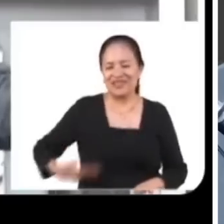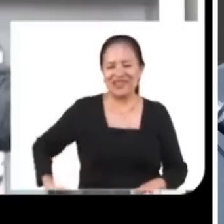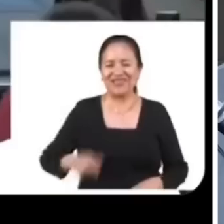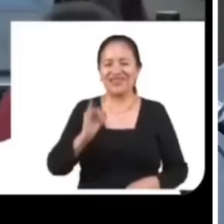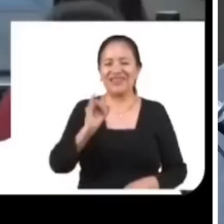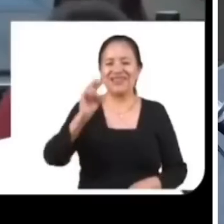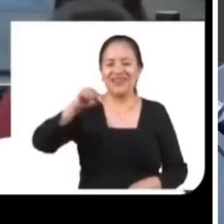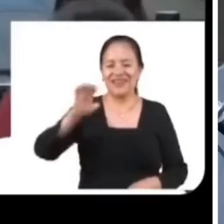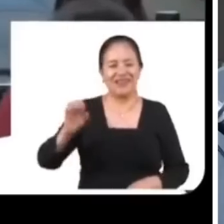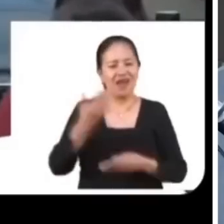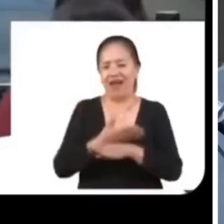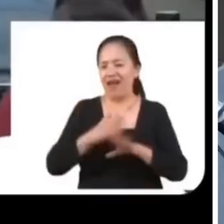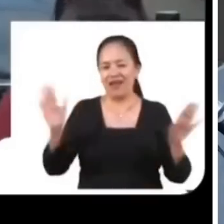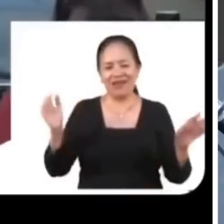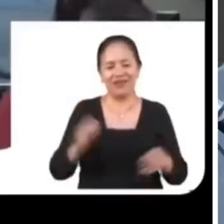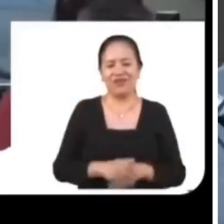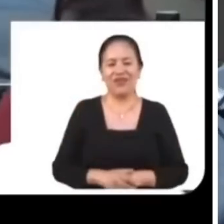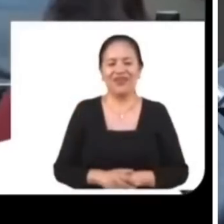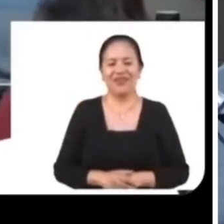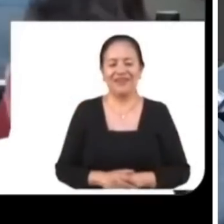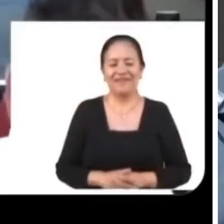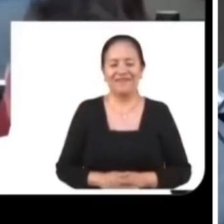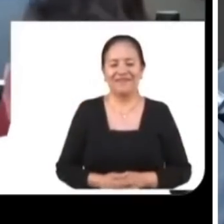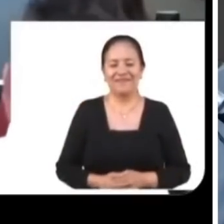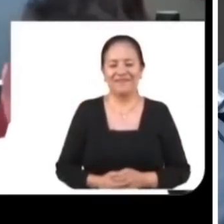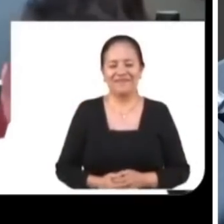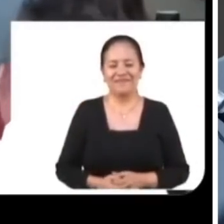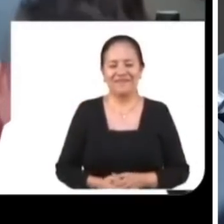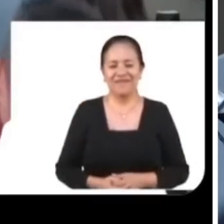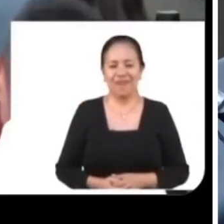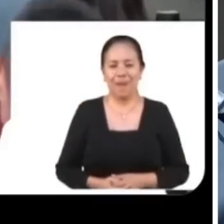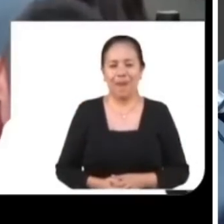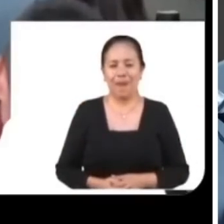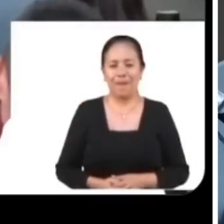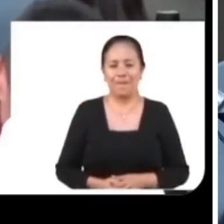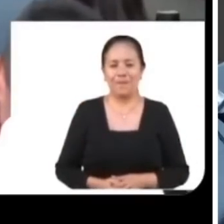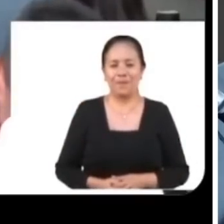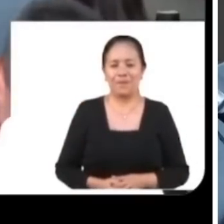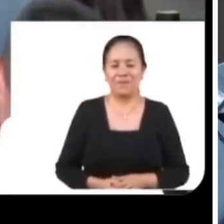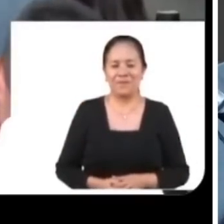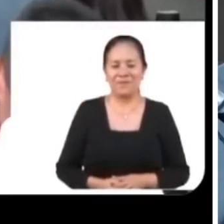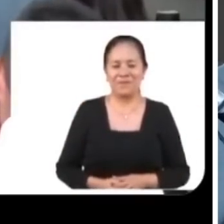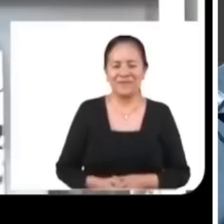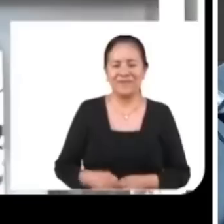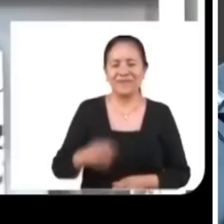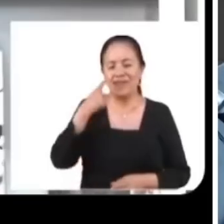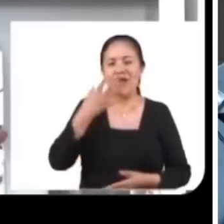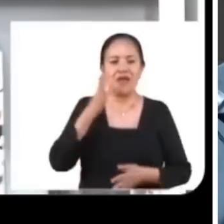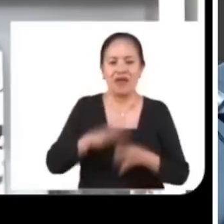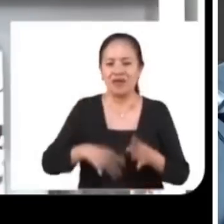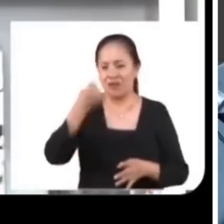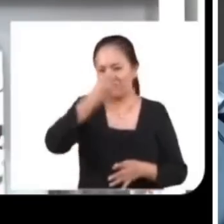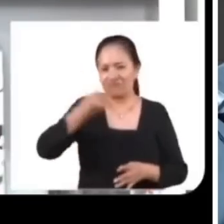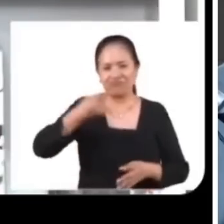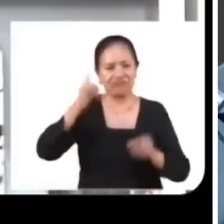amigos y amigas vamos a ir a la información muy rápidamente Aunque a la derecha los conservadores no les